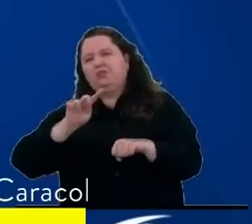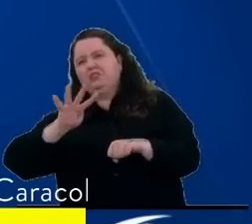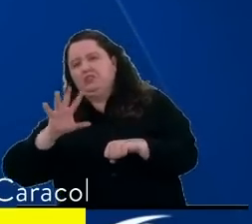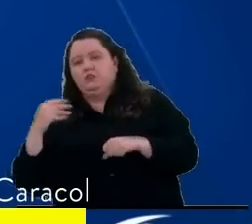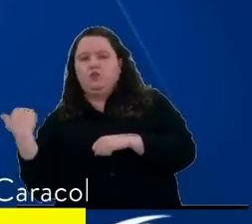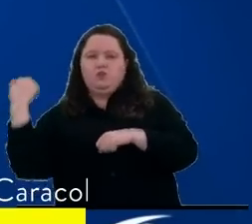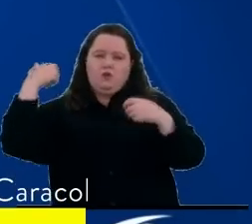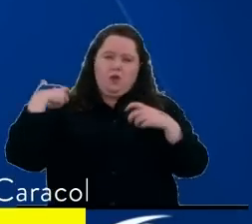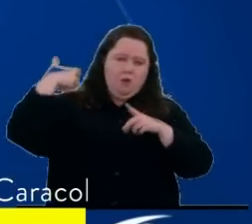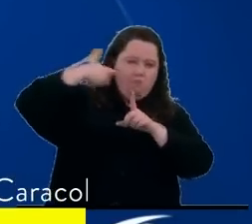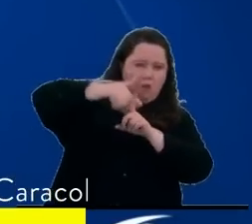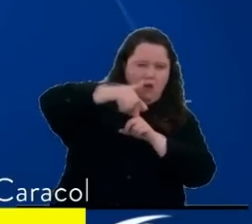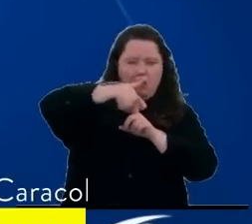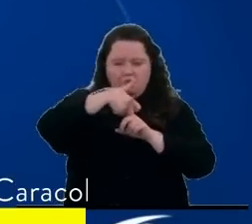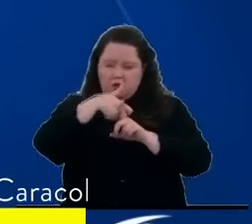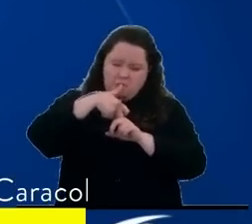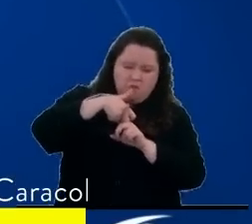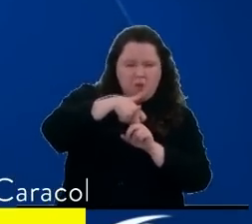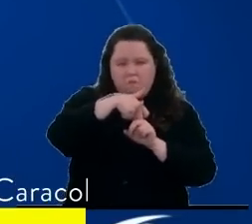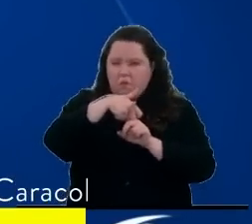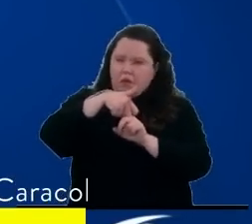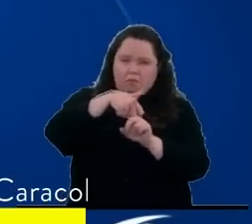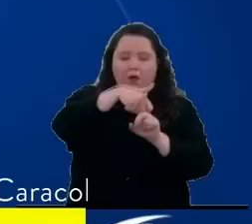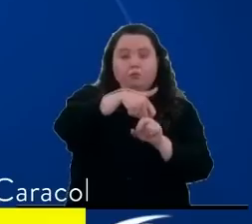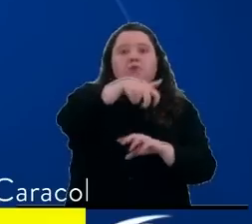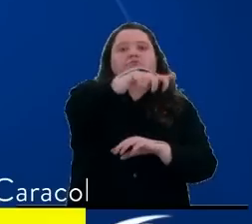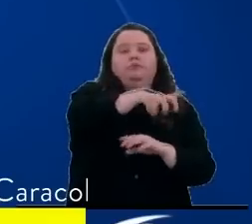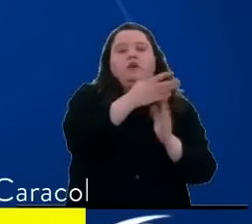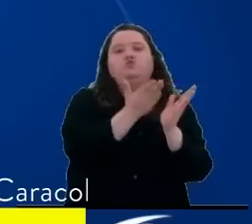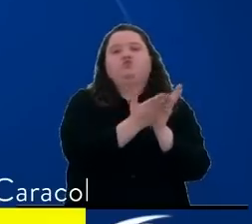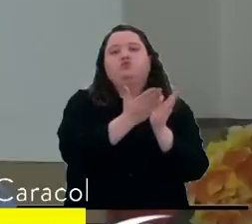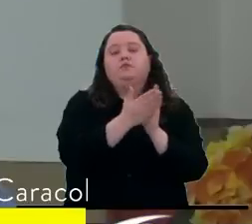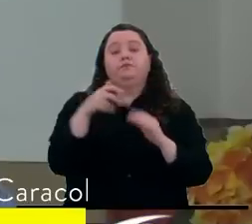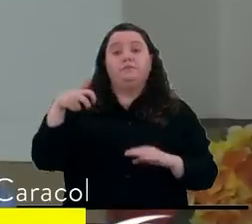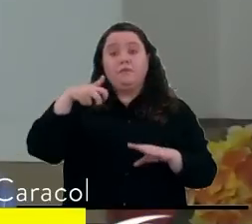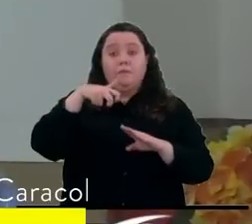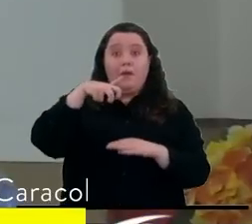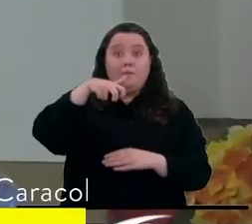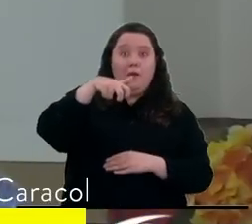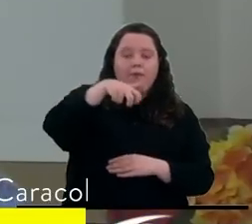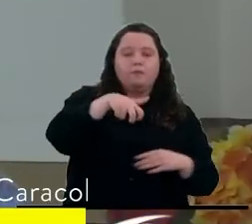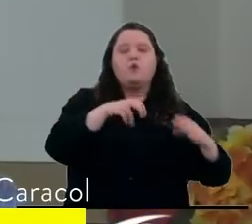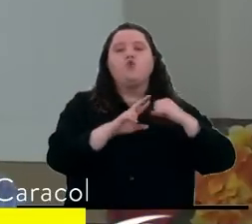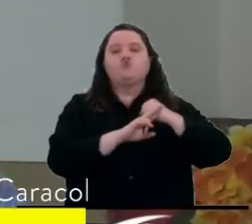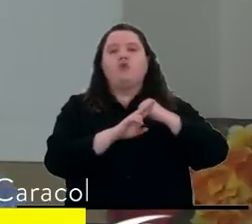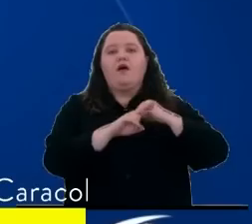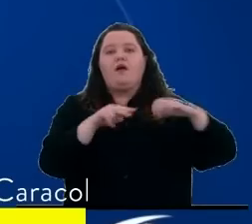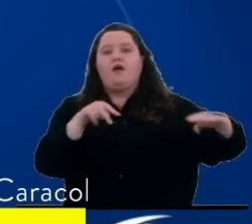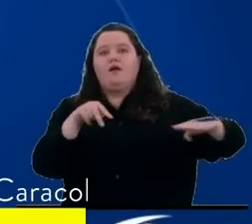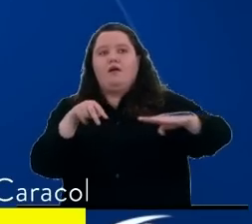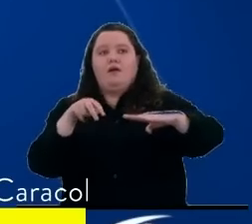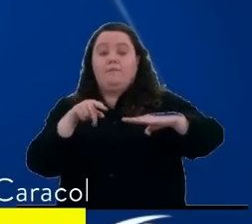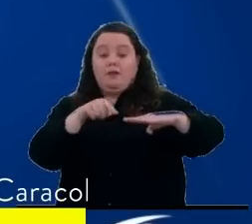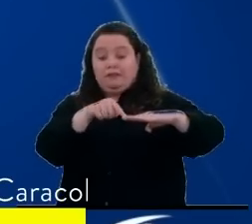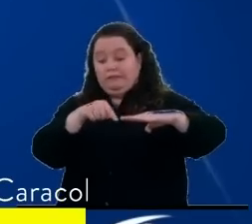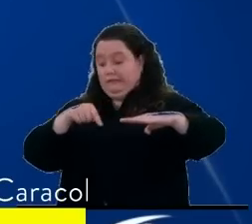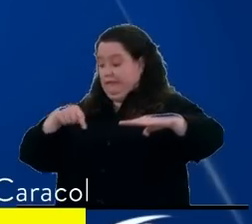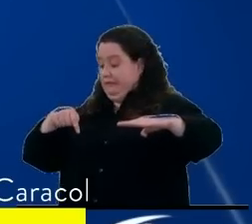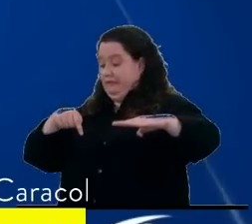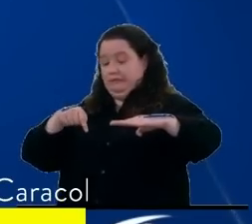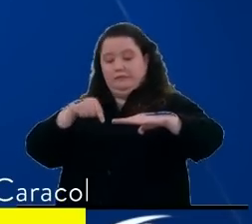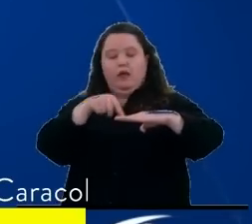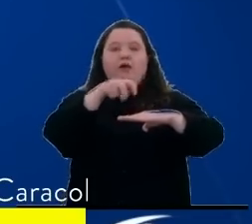él en la espalda para poder subirlo a estudiar. Ojalá lo recoge una ruta, pero siempre es dificultoso el camino.